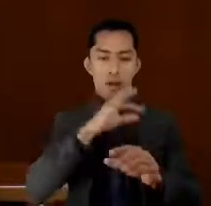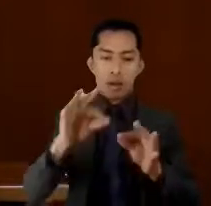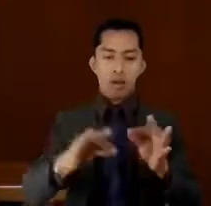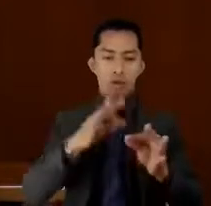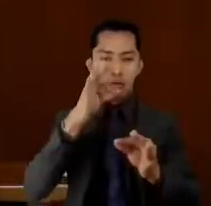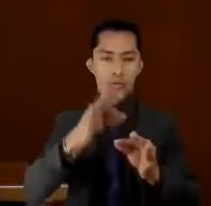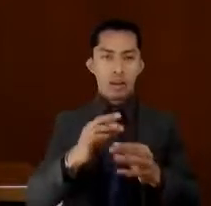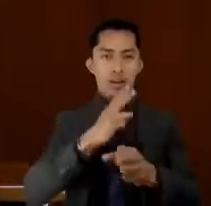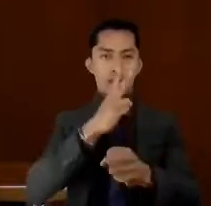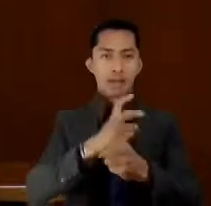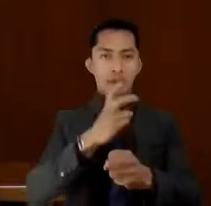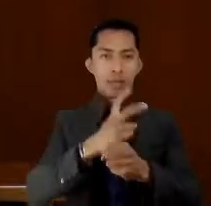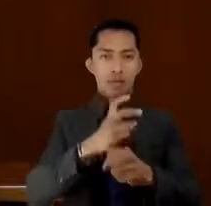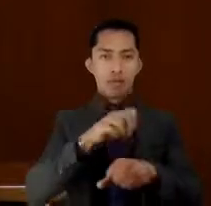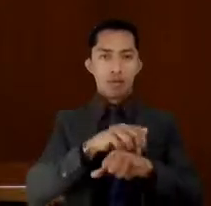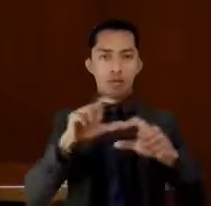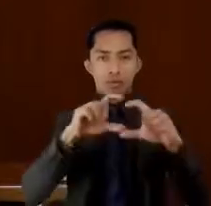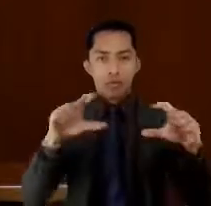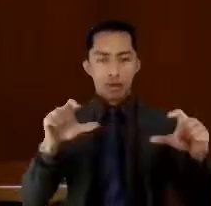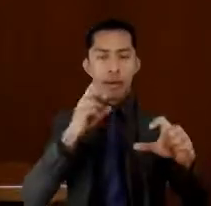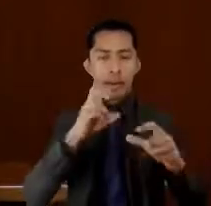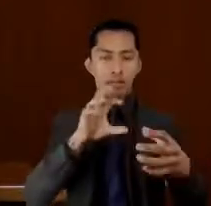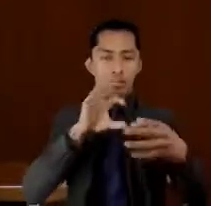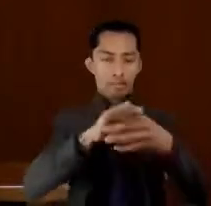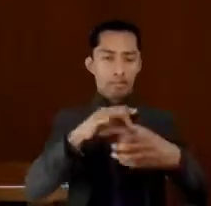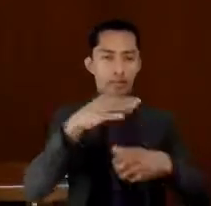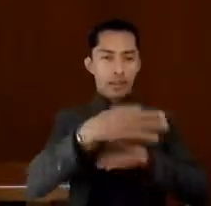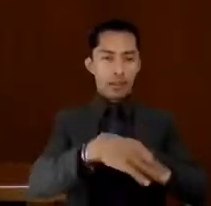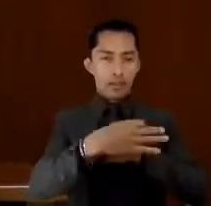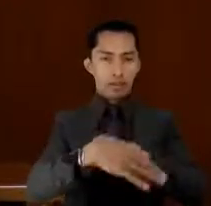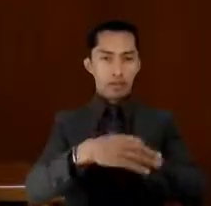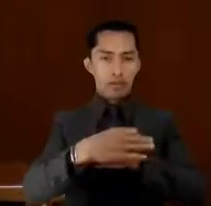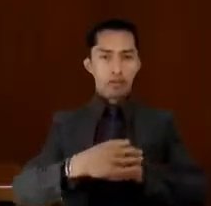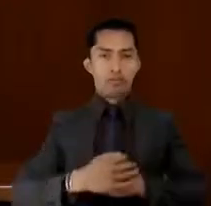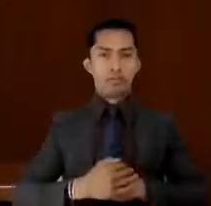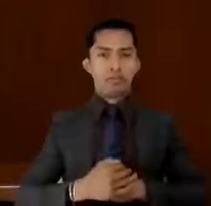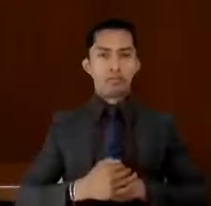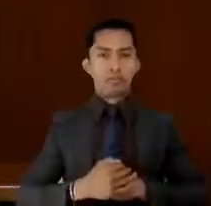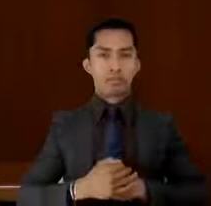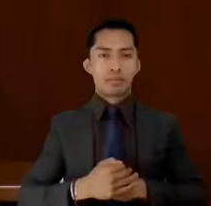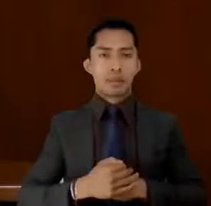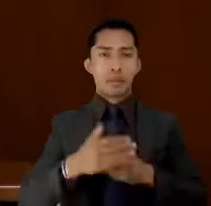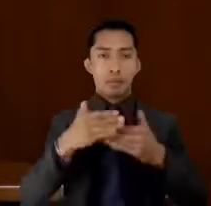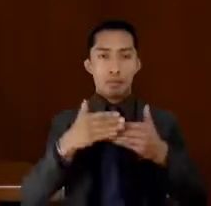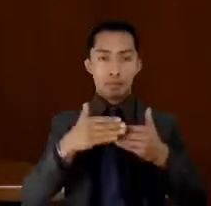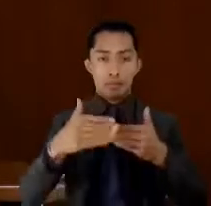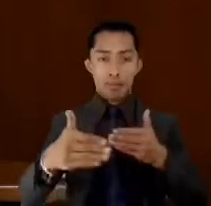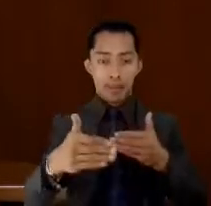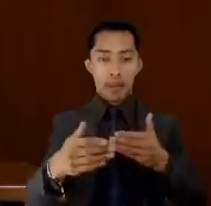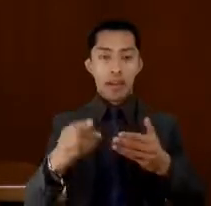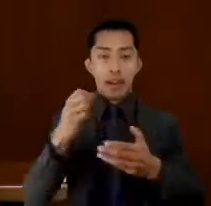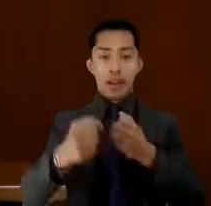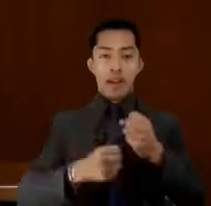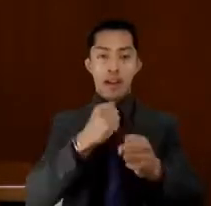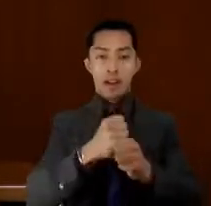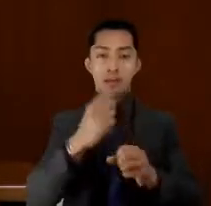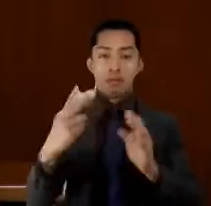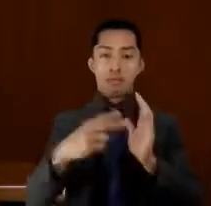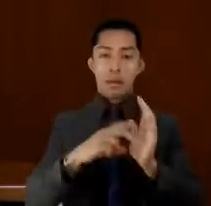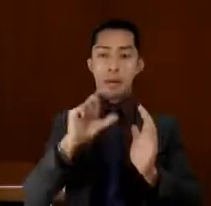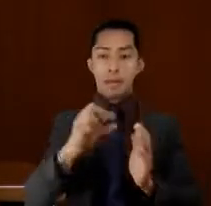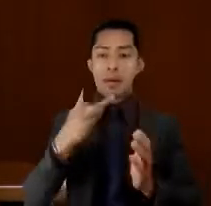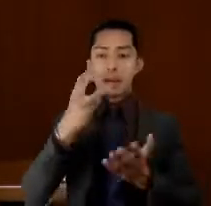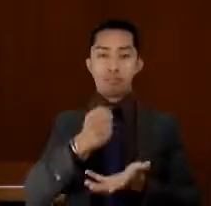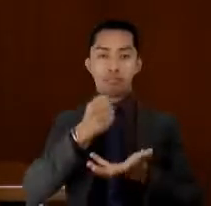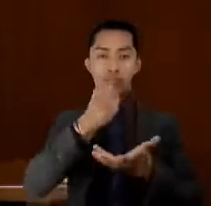en el segundo párrafo a dicho transitorio. A partir del ejercicio fiscal 2023,